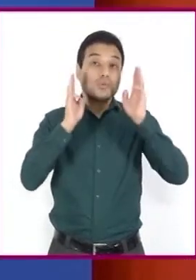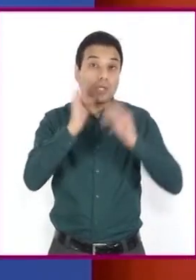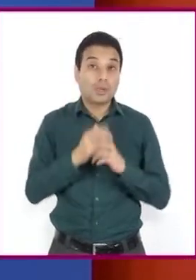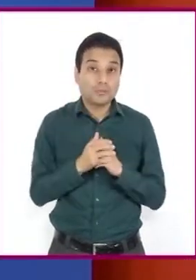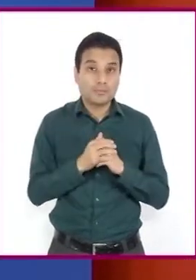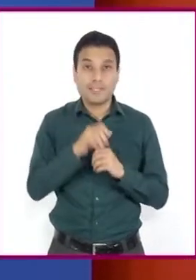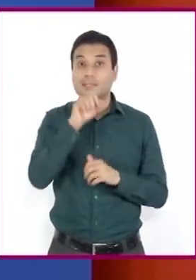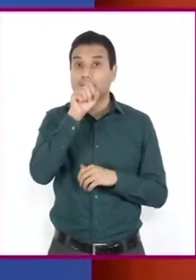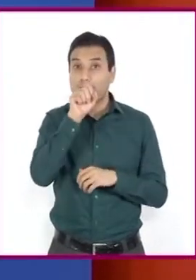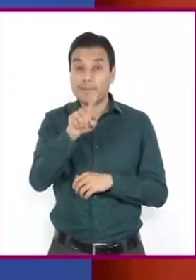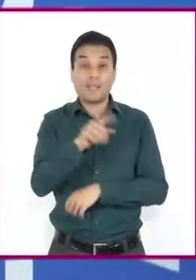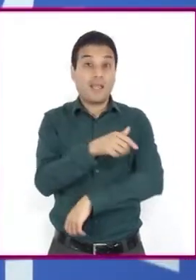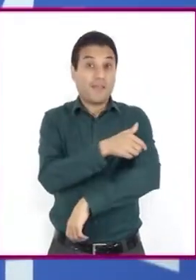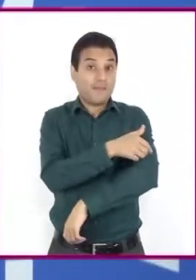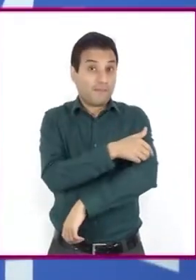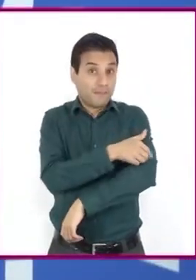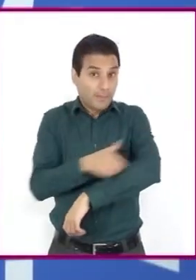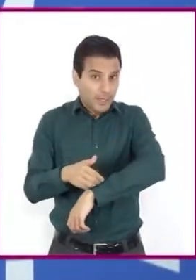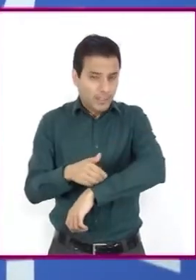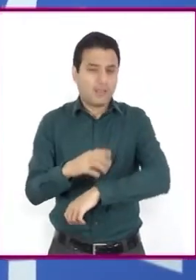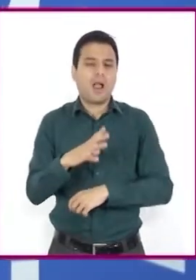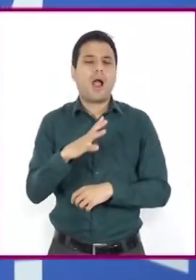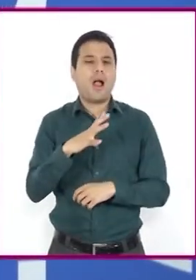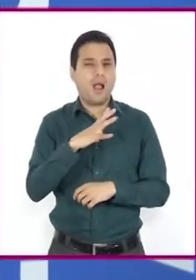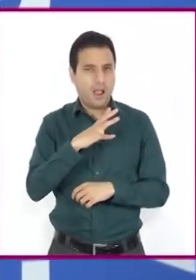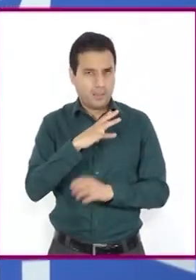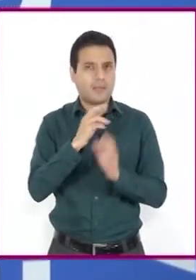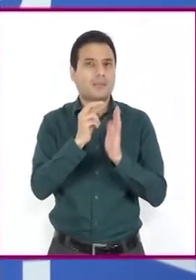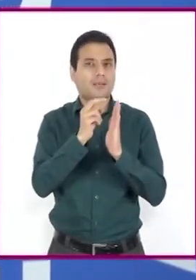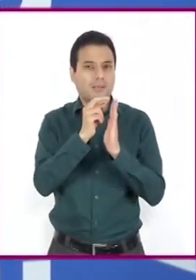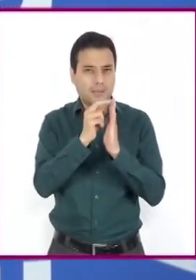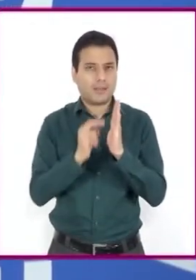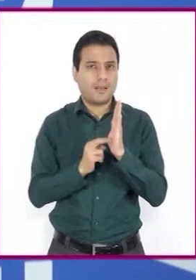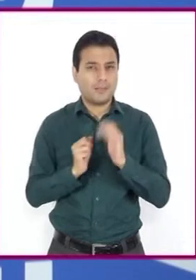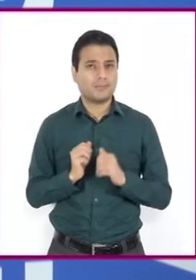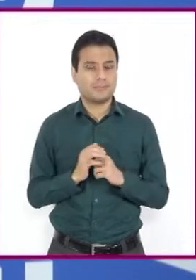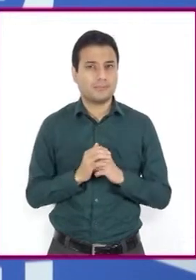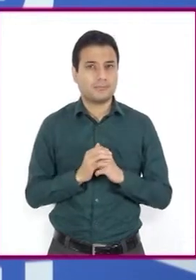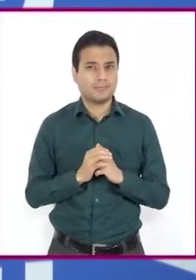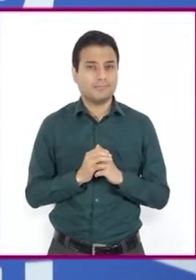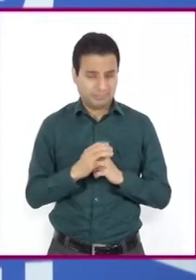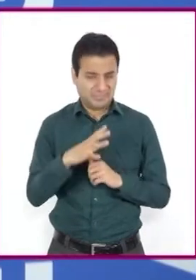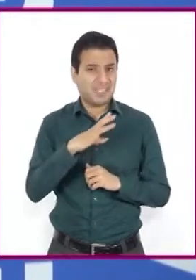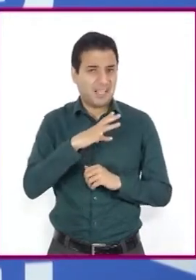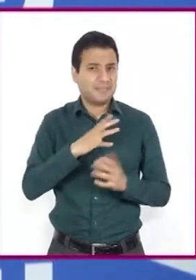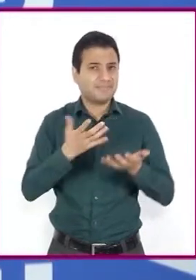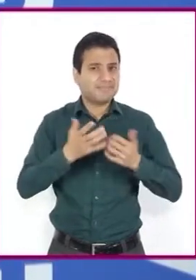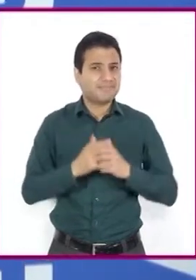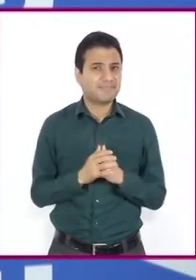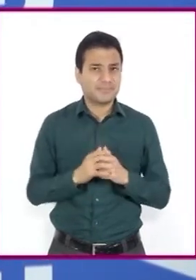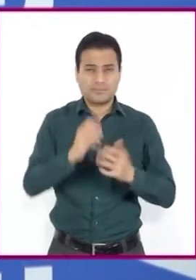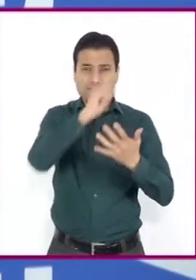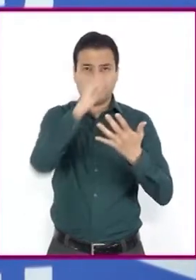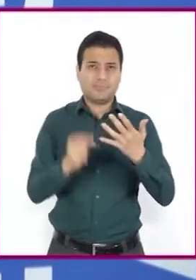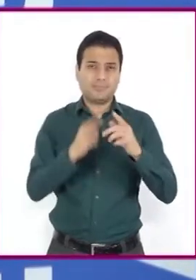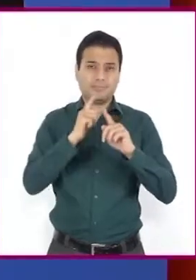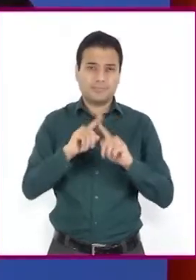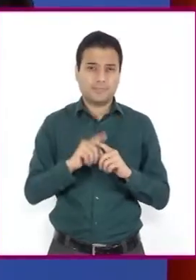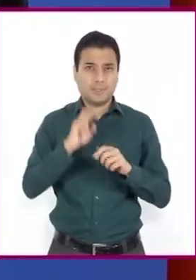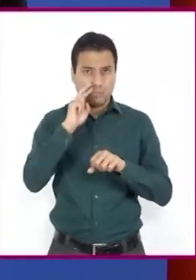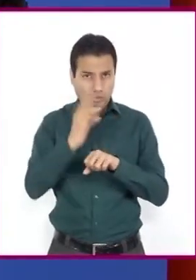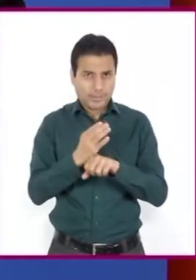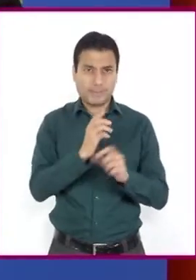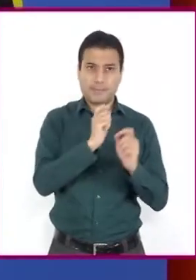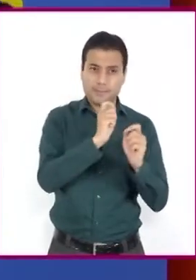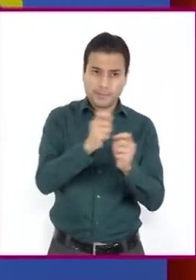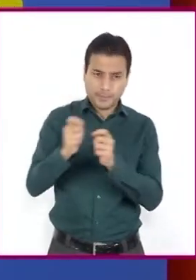en la familia, aunque tal vez no haya reglamento como tal, pero sí hay reglas para repartir el trabajo de la casa.